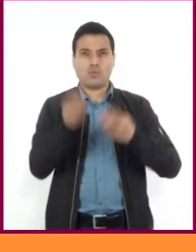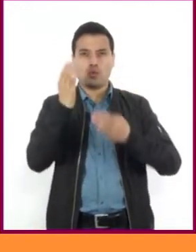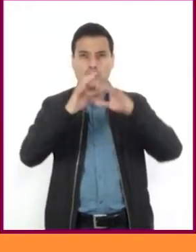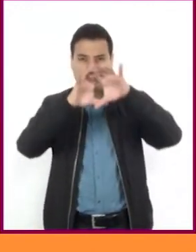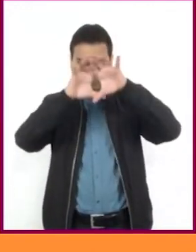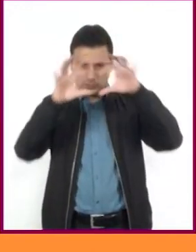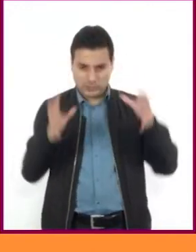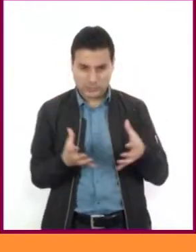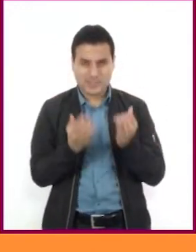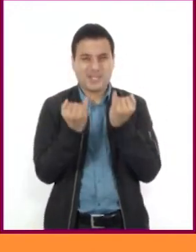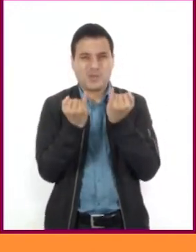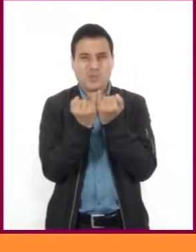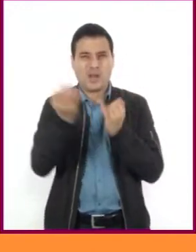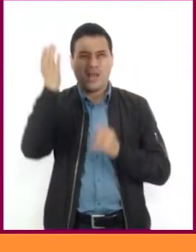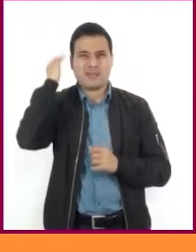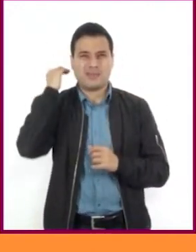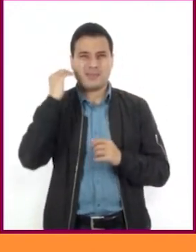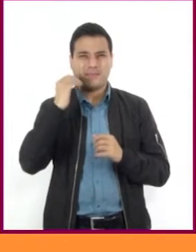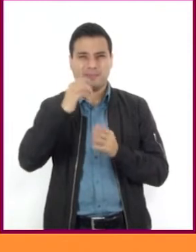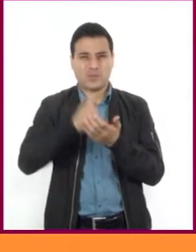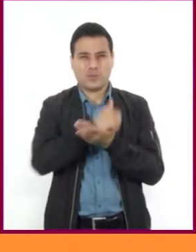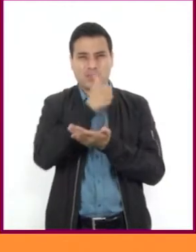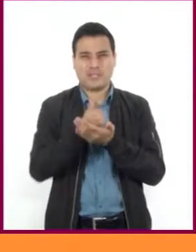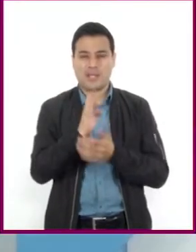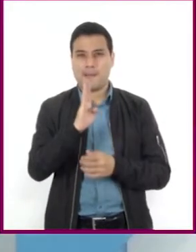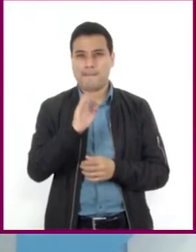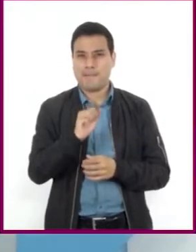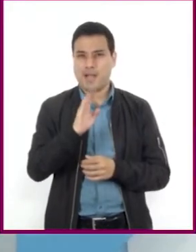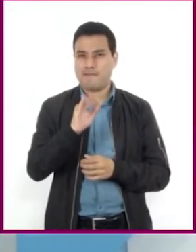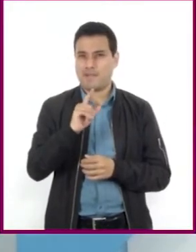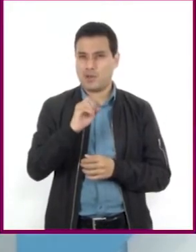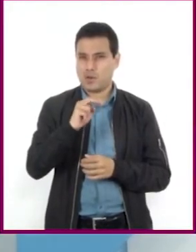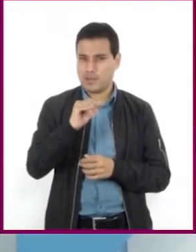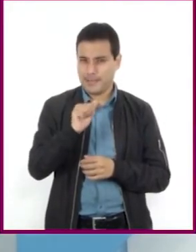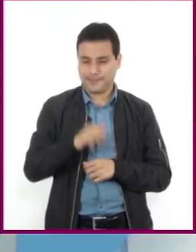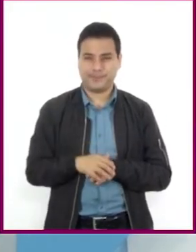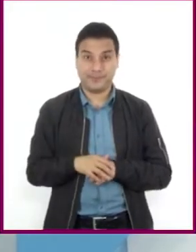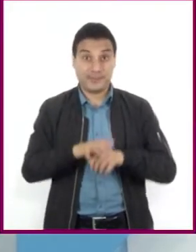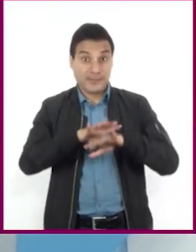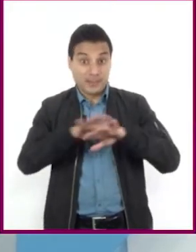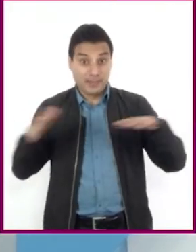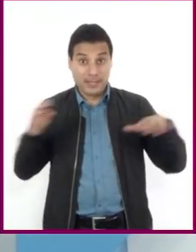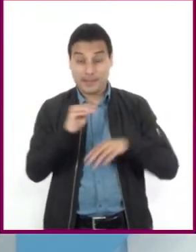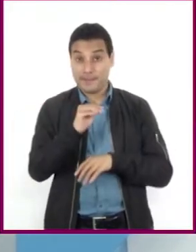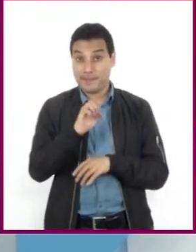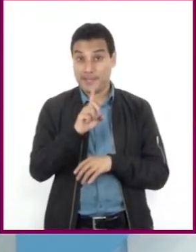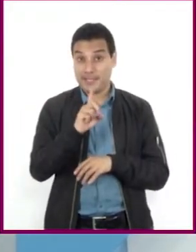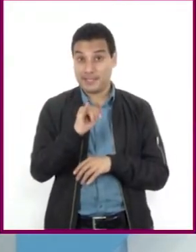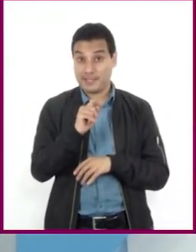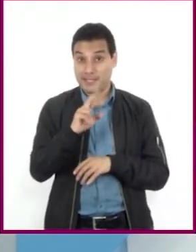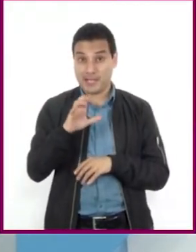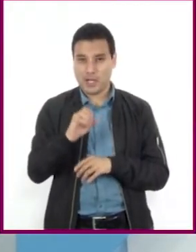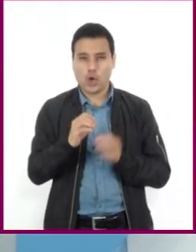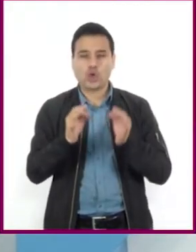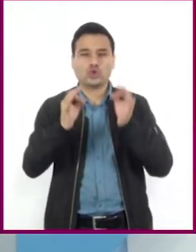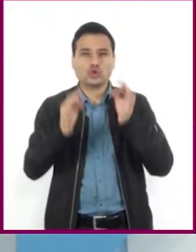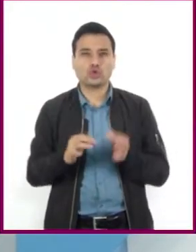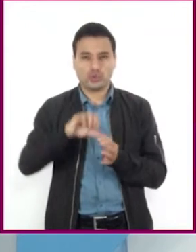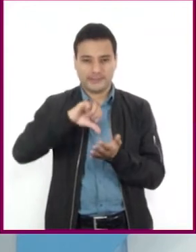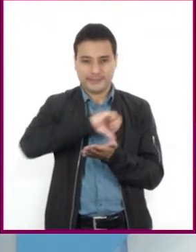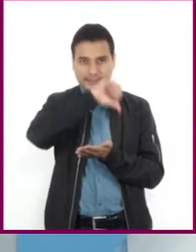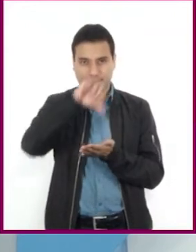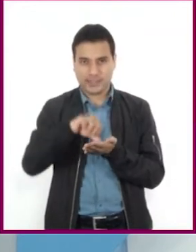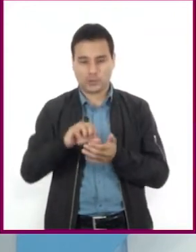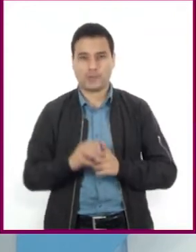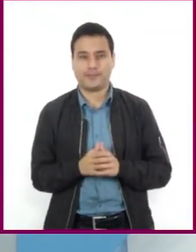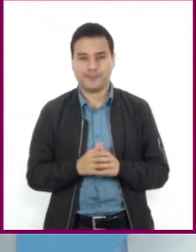intento por respetar la proporción del planeta. El mar Mediterráneo se colocó al centro del mapa como